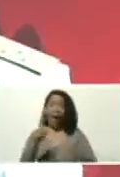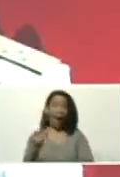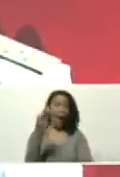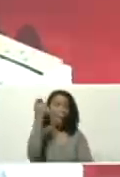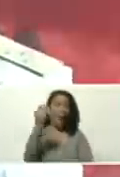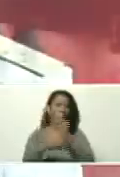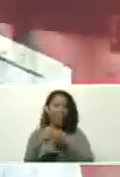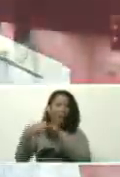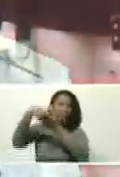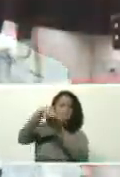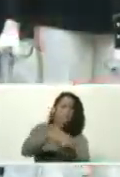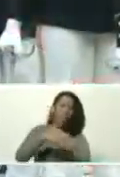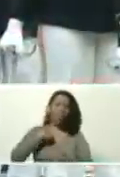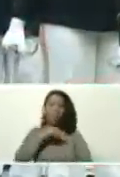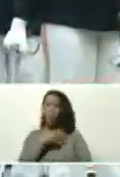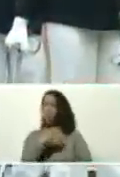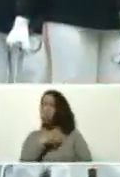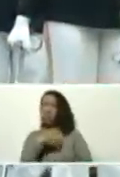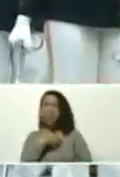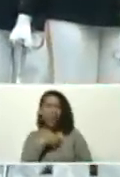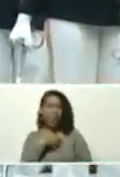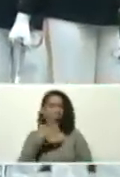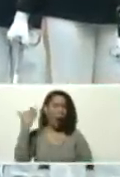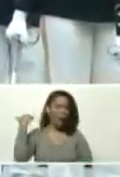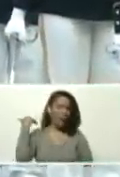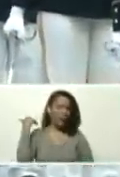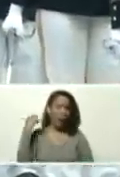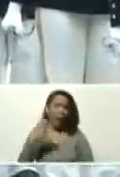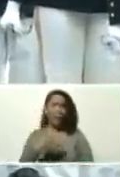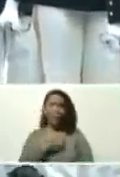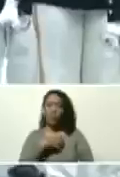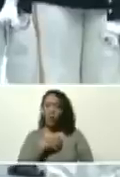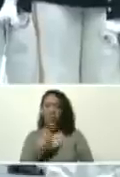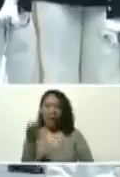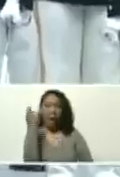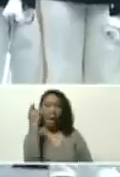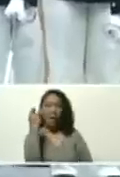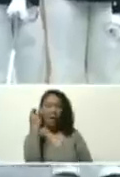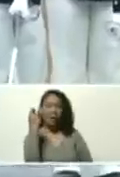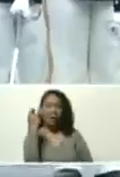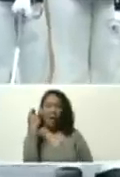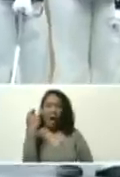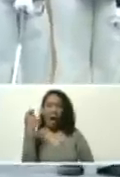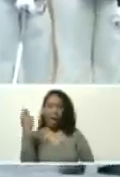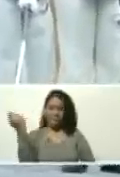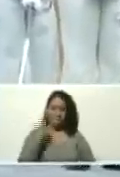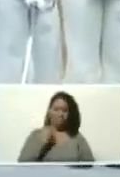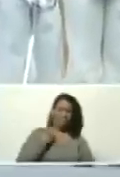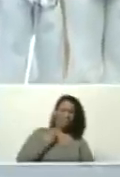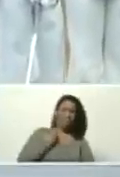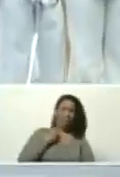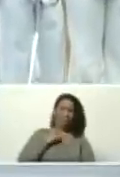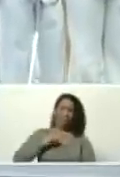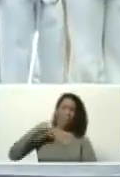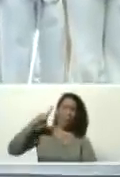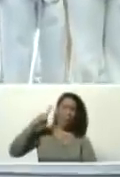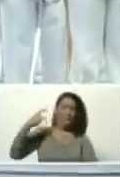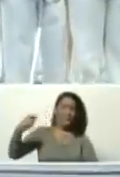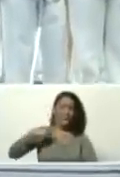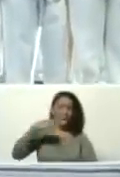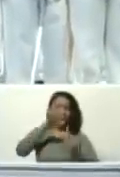arrodillar. No pudieron ni podrán jamás comprarnos. Nuestros principios